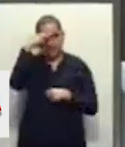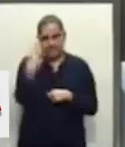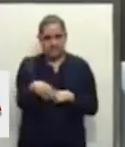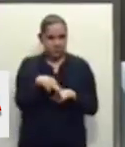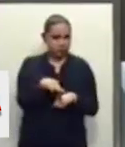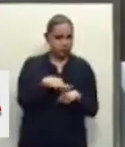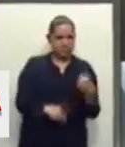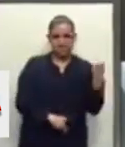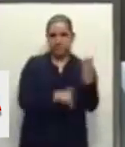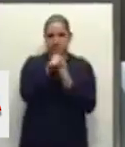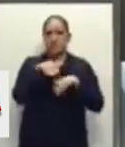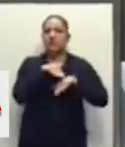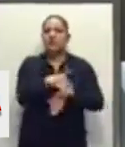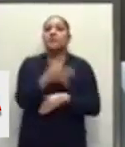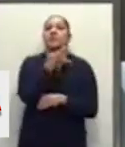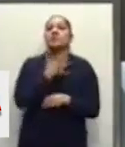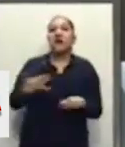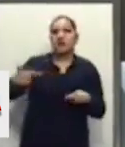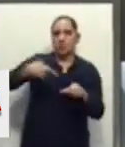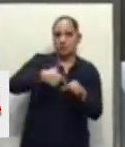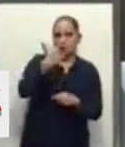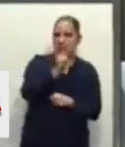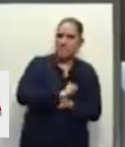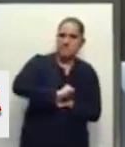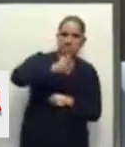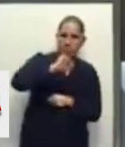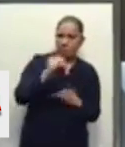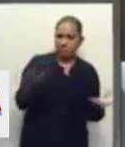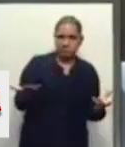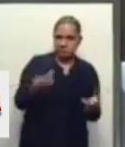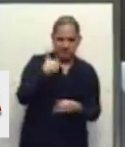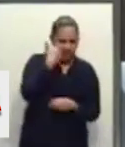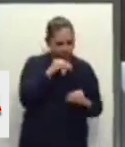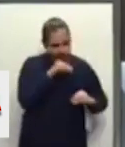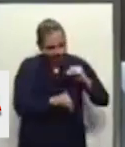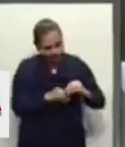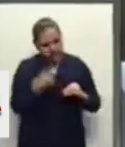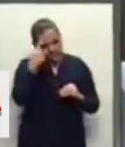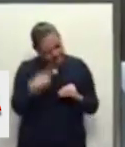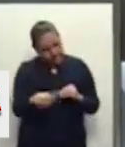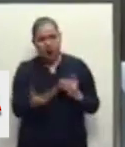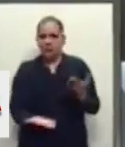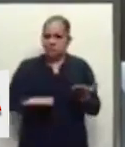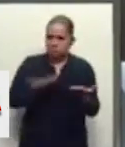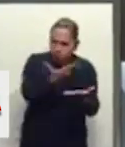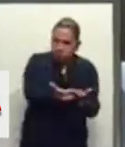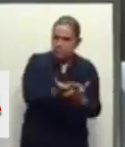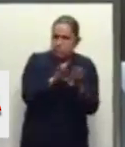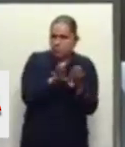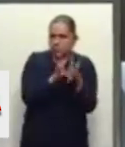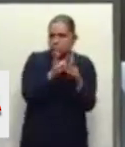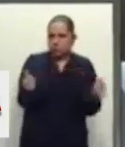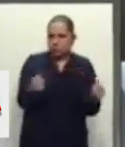gasolinazo, y que proviene precisamente de la aplicación del impuesto del IEPS sobre las